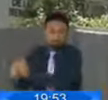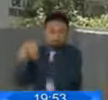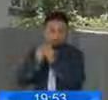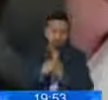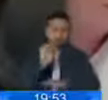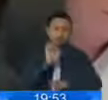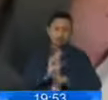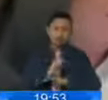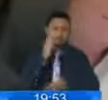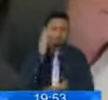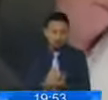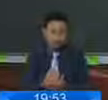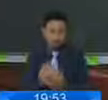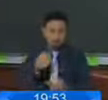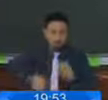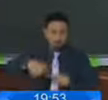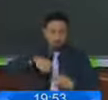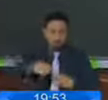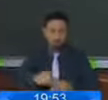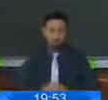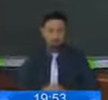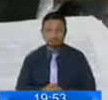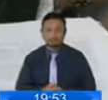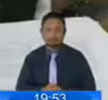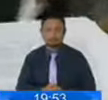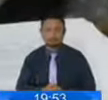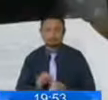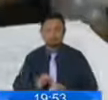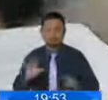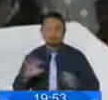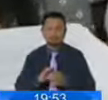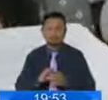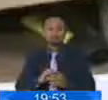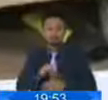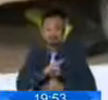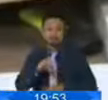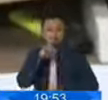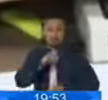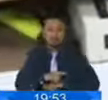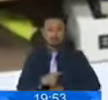Ecuador. Hacemos una pausa y enseguida regresamos con un enlace en vivo desde el aeropuerto.